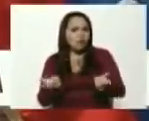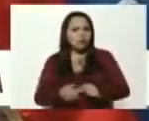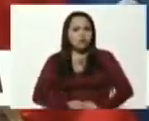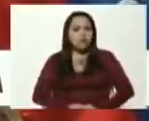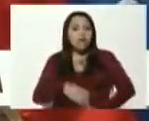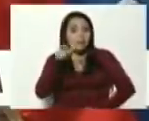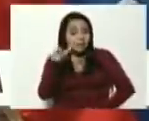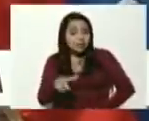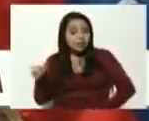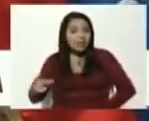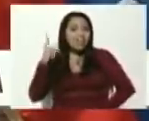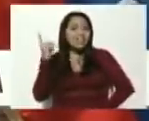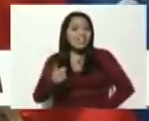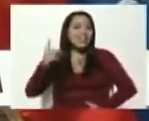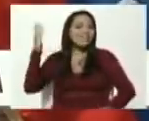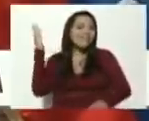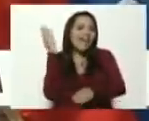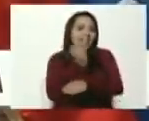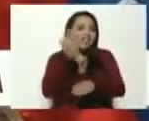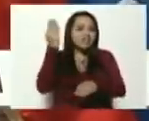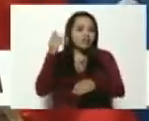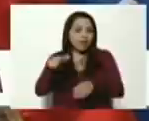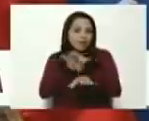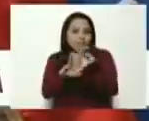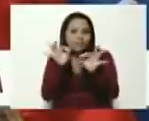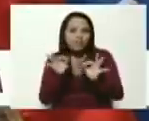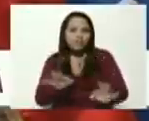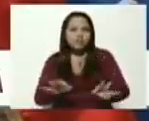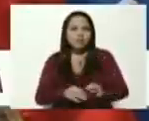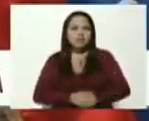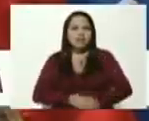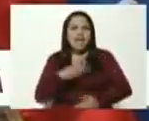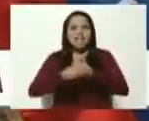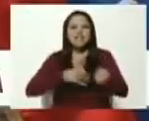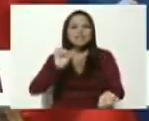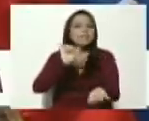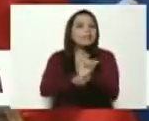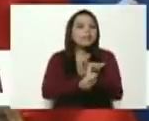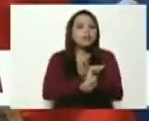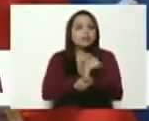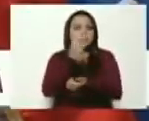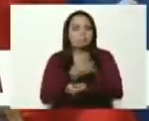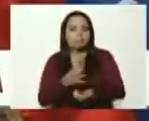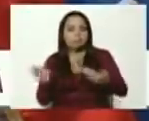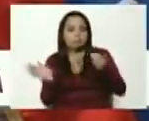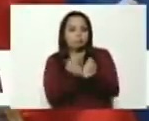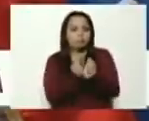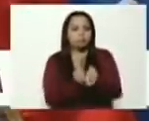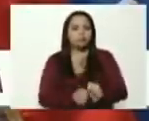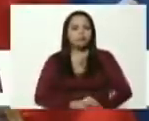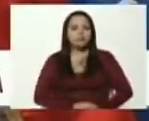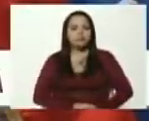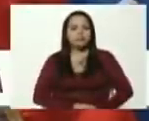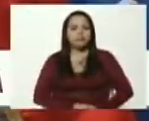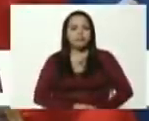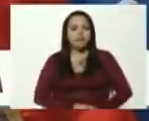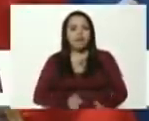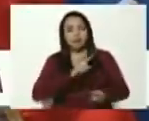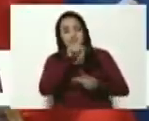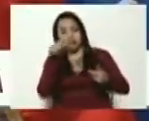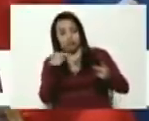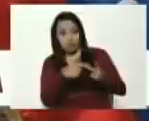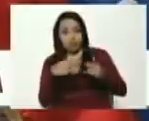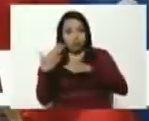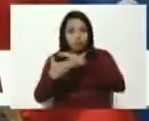pagar ese tipo de delito con la privativa de libertad. Caso 2.